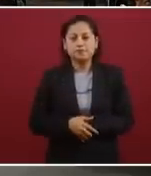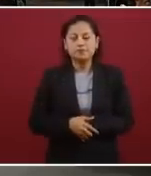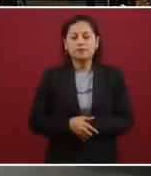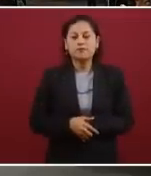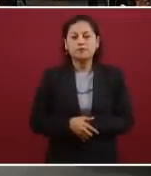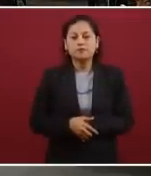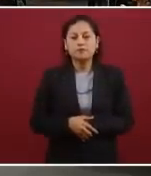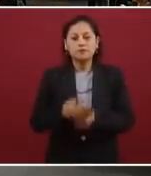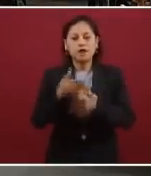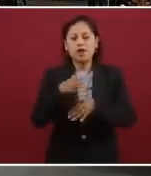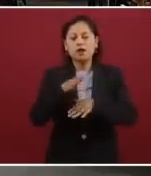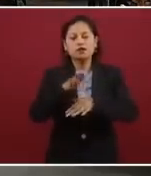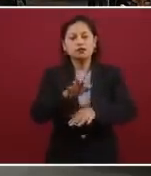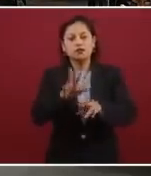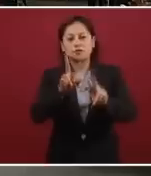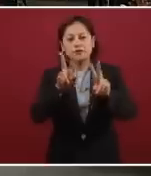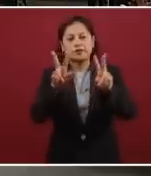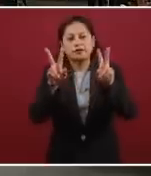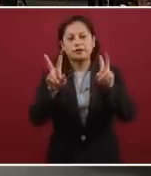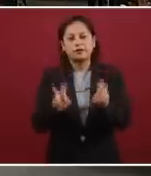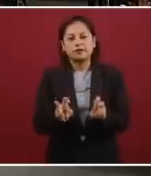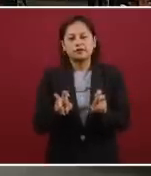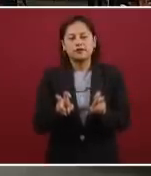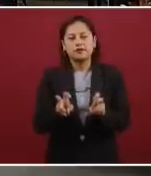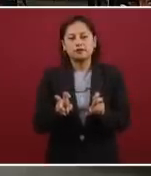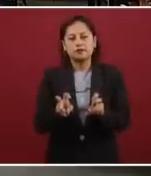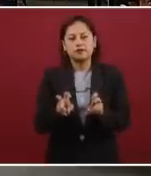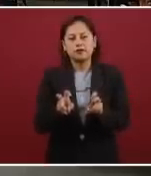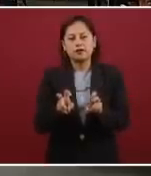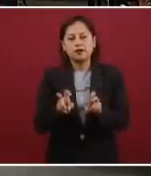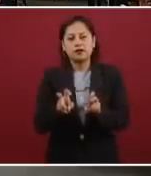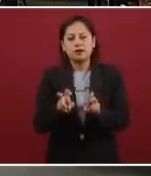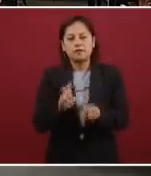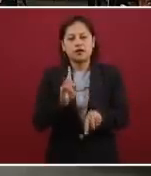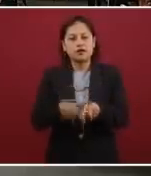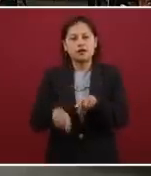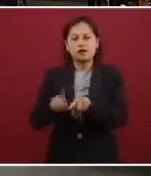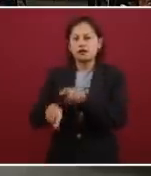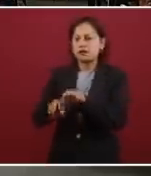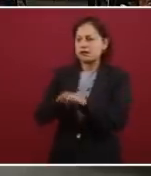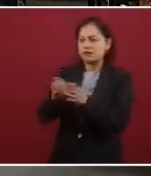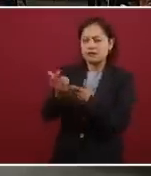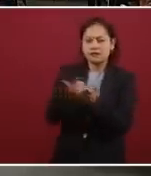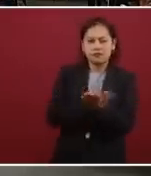Sobre los posibles recortes que vendrán con el presupuesto 2020. No, no hay nada de eso.